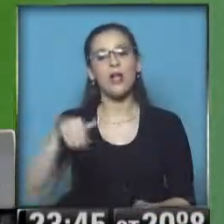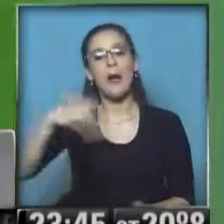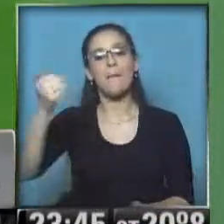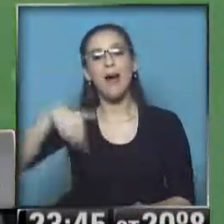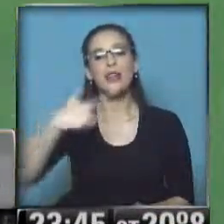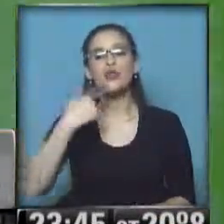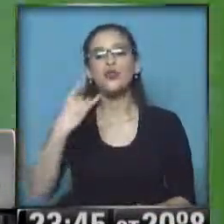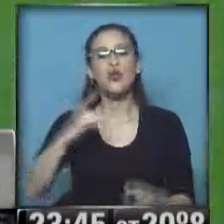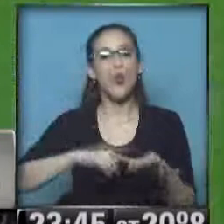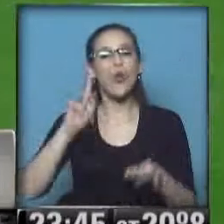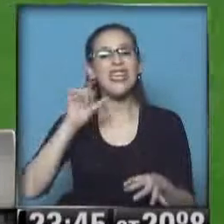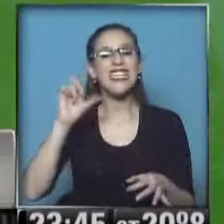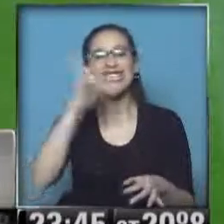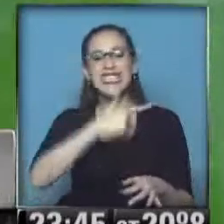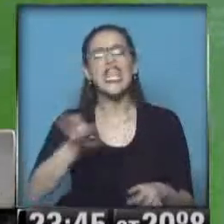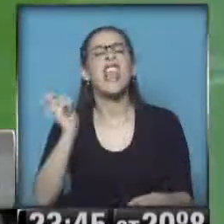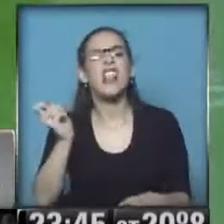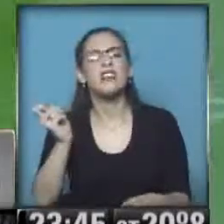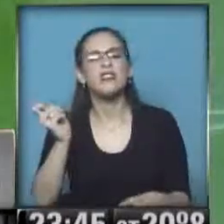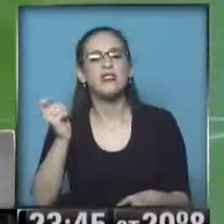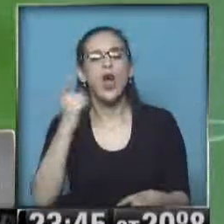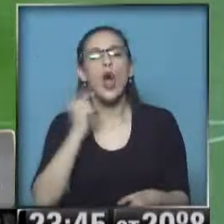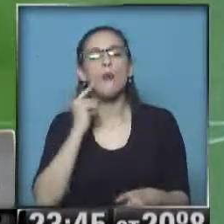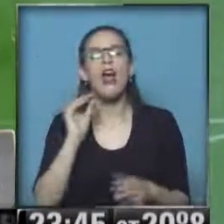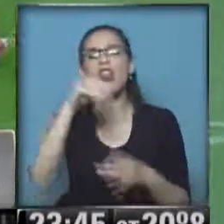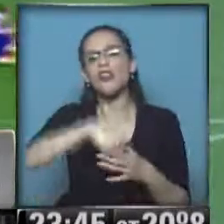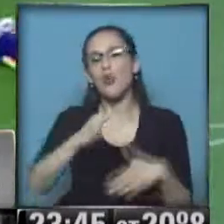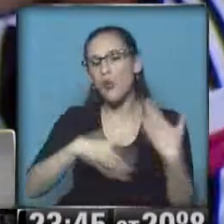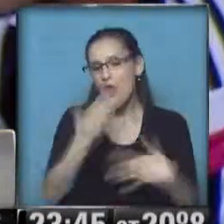es Mandzukic? Uno de los refuerzos que ha tenido Colchonero para esta temporada